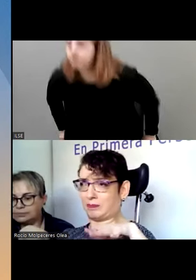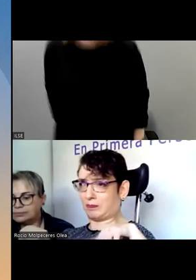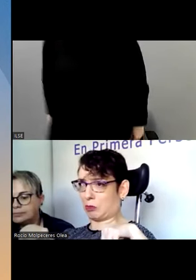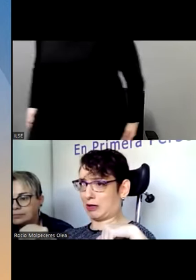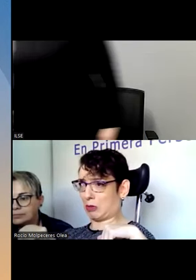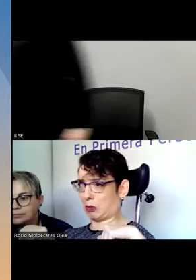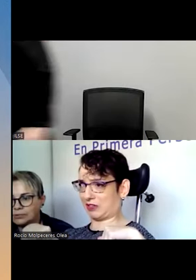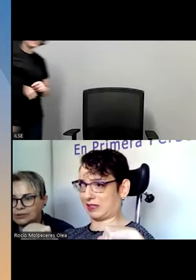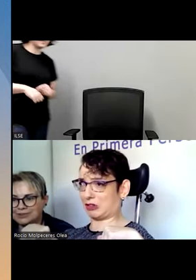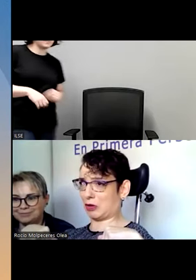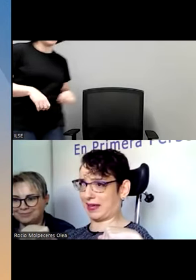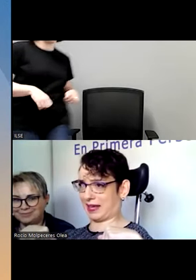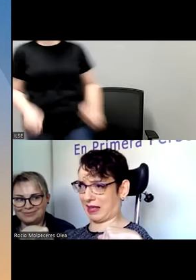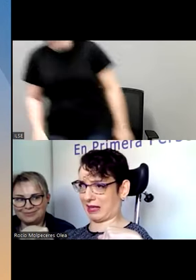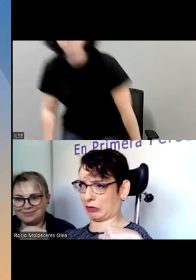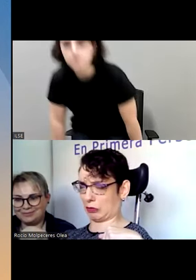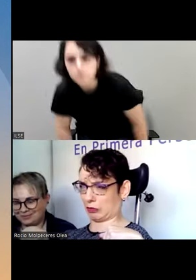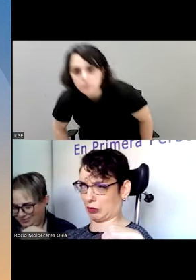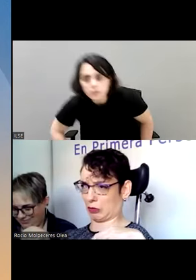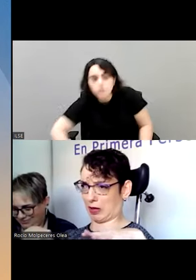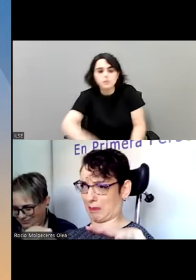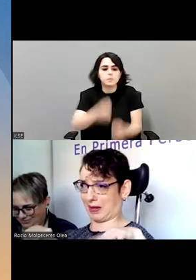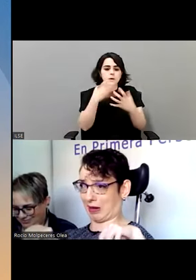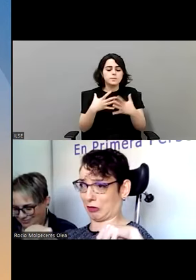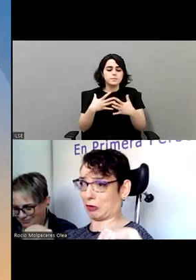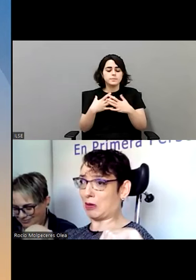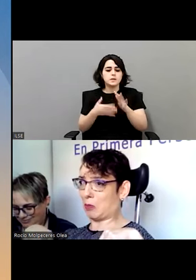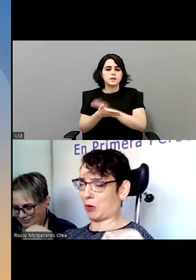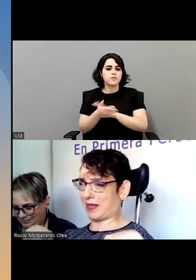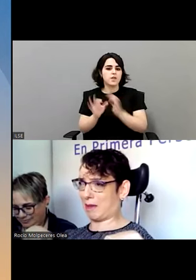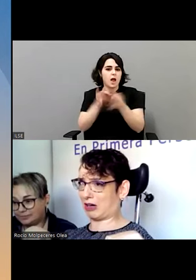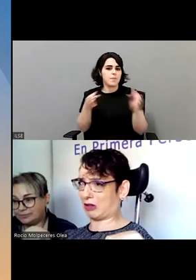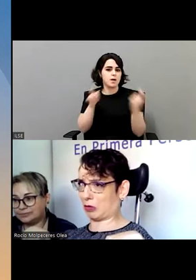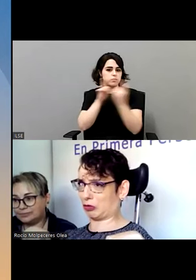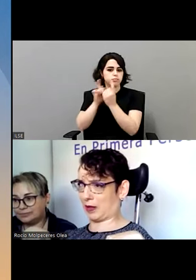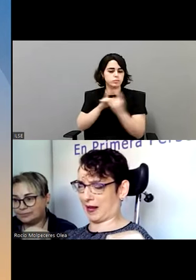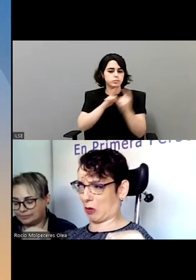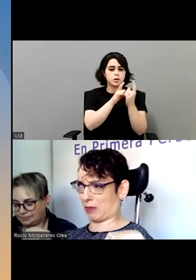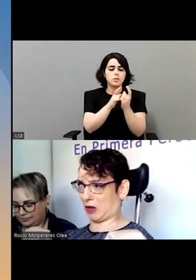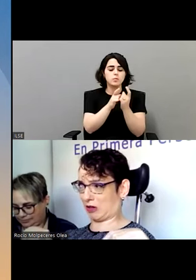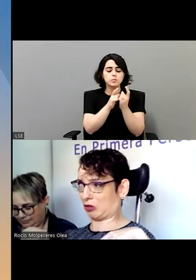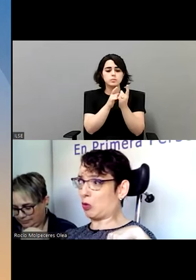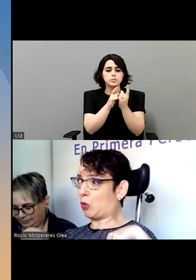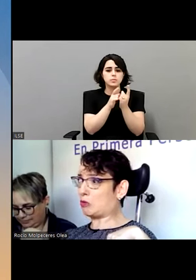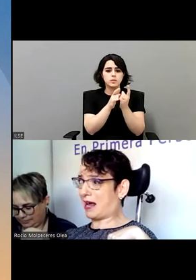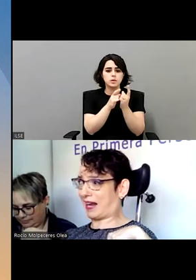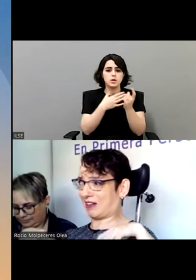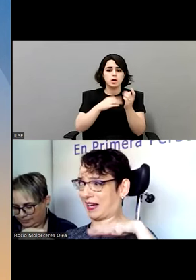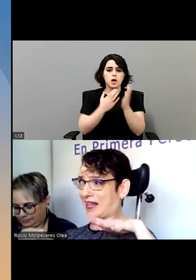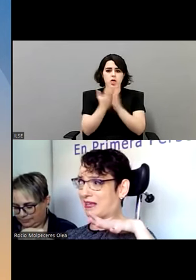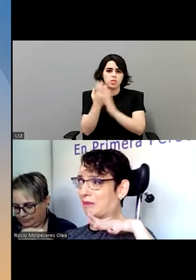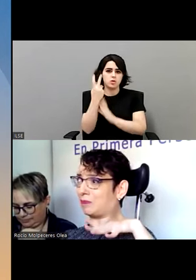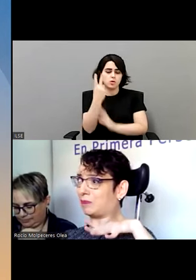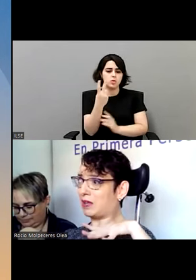Siguiente. Bueno, pues el hecho de quedar con la amiga, ¿no? Puede haber dos opciones. Una que